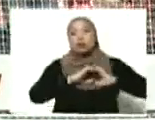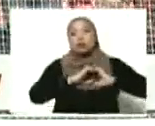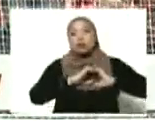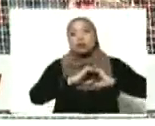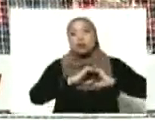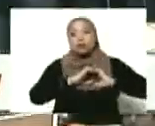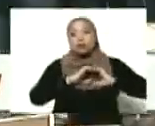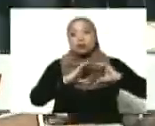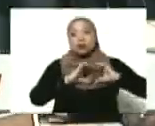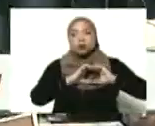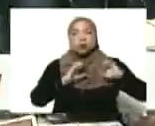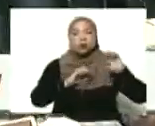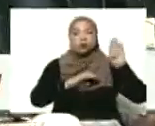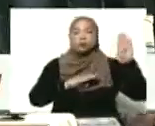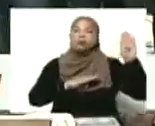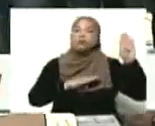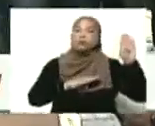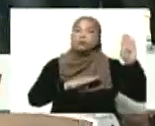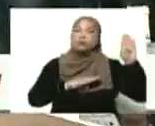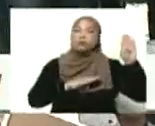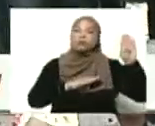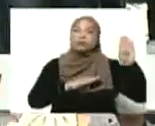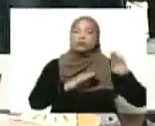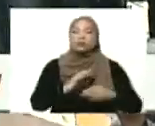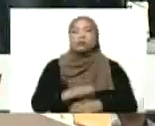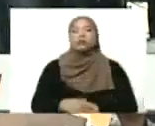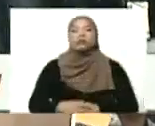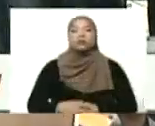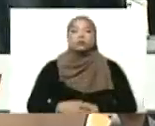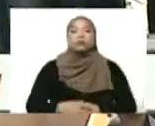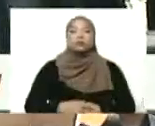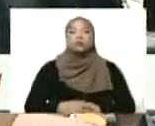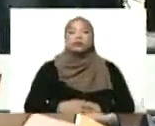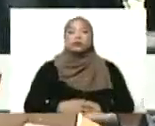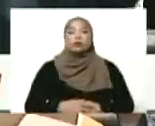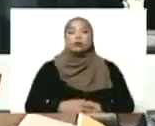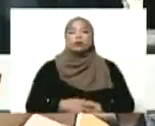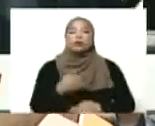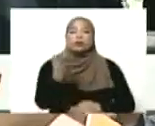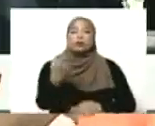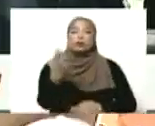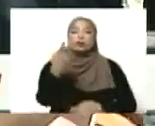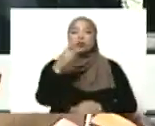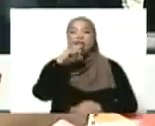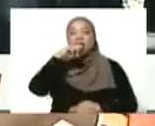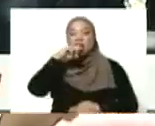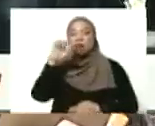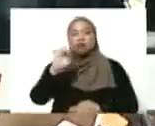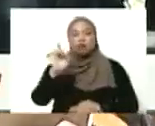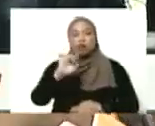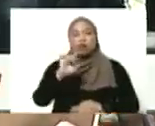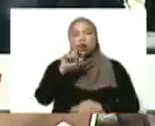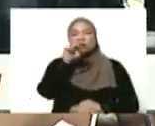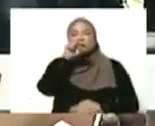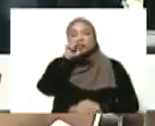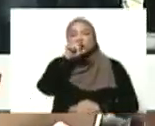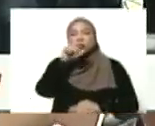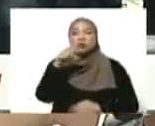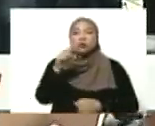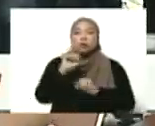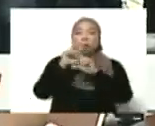la que bombea ahí. Pero le voy a pedir que no sea un juramento entre dientes, sino que sea un